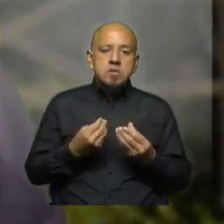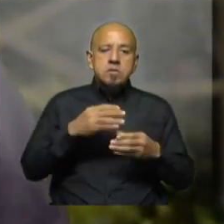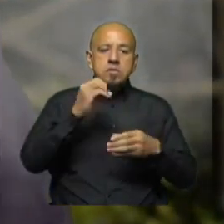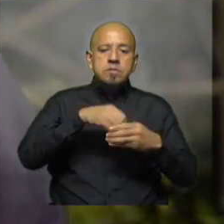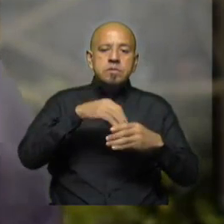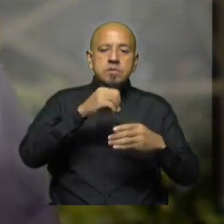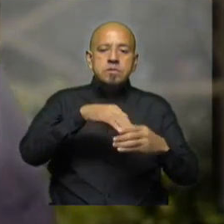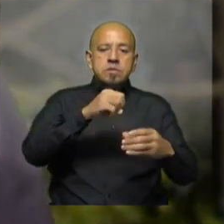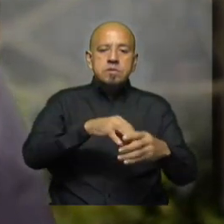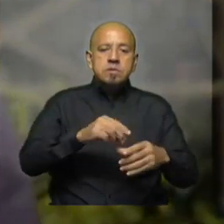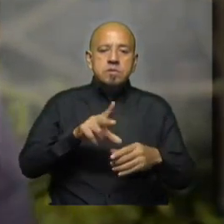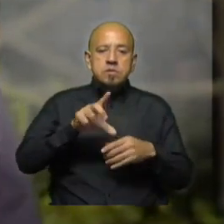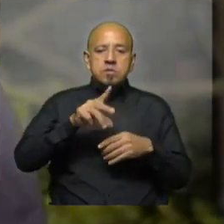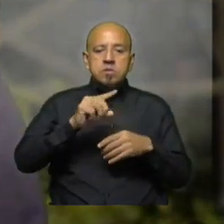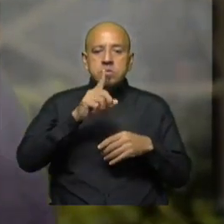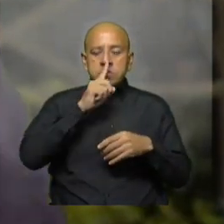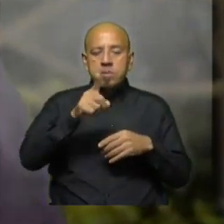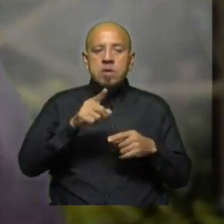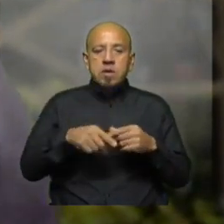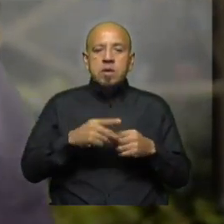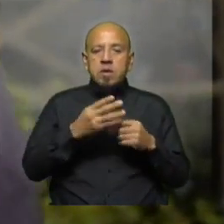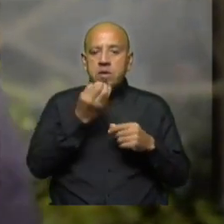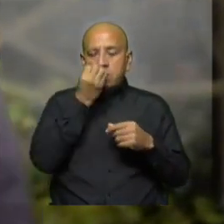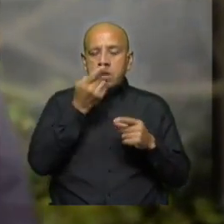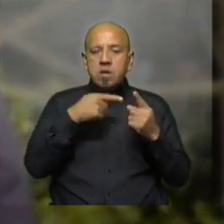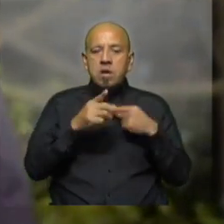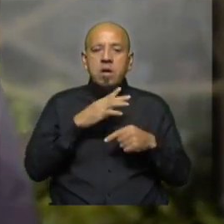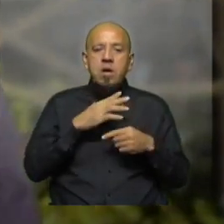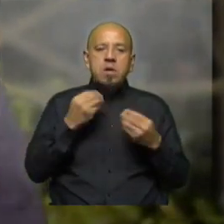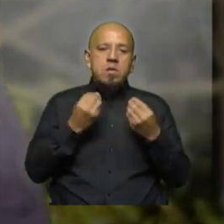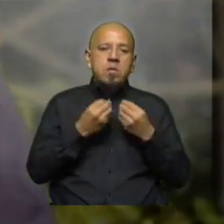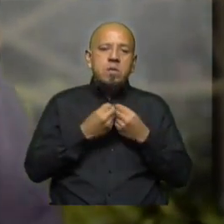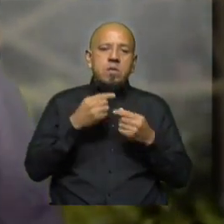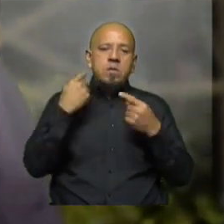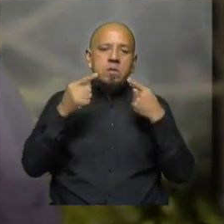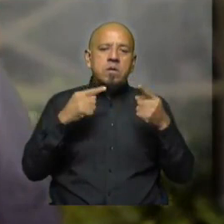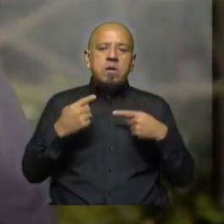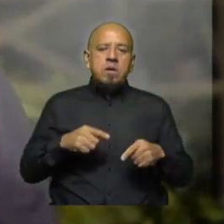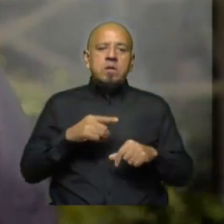12.000 rosales de 800 variedades distintas, lo que era un número impresionante para la época.